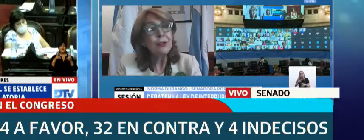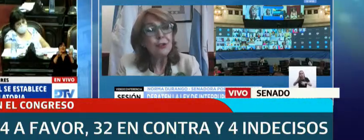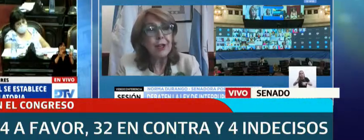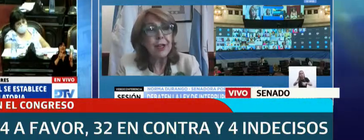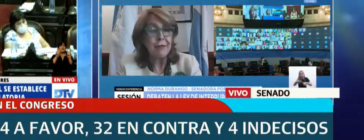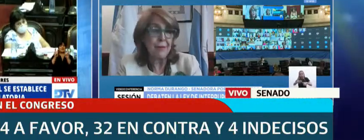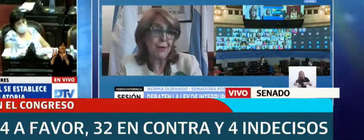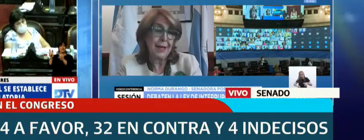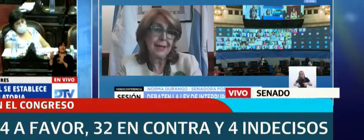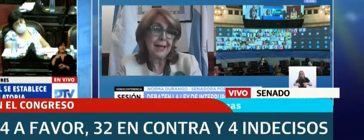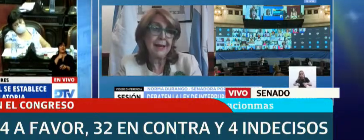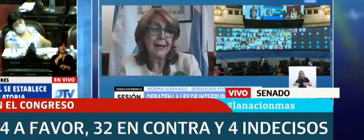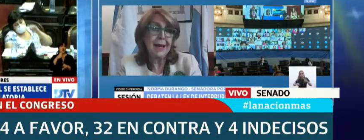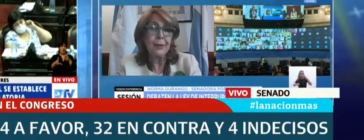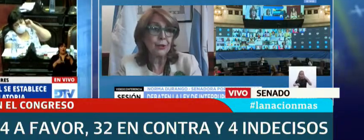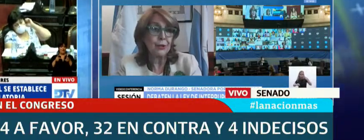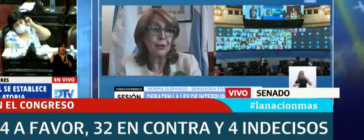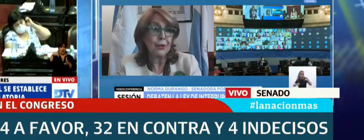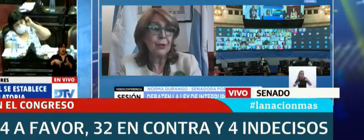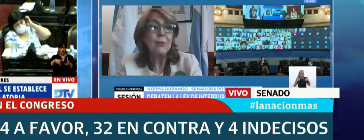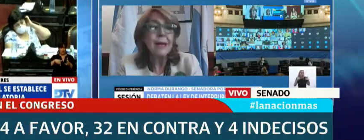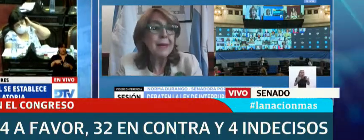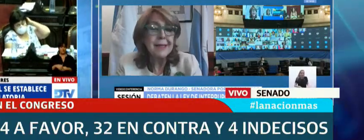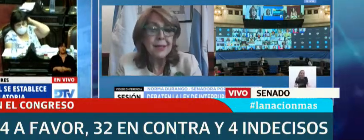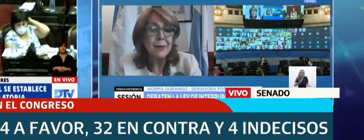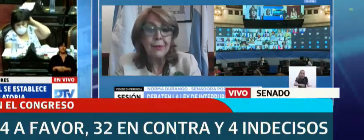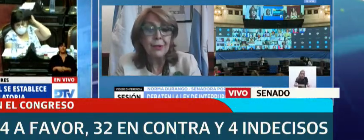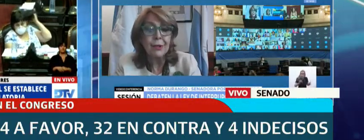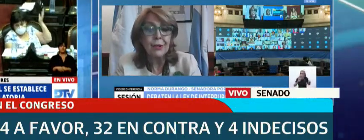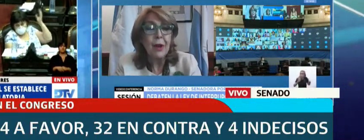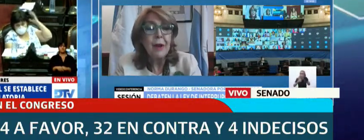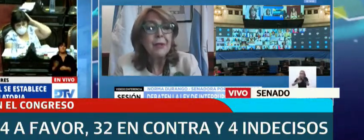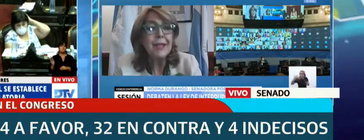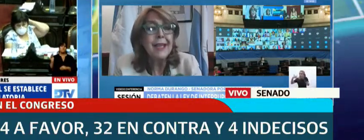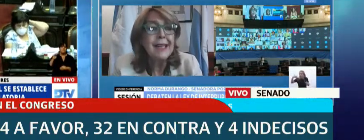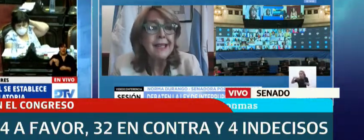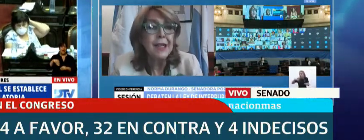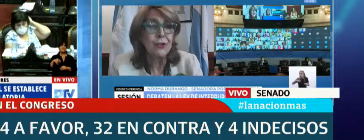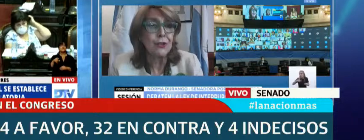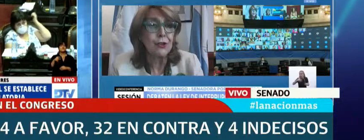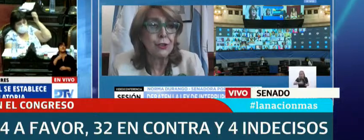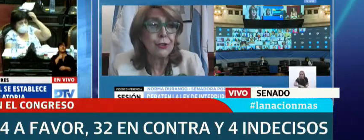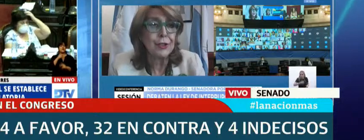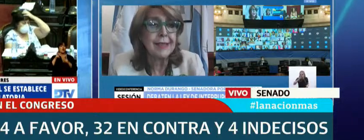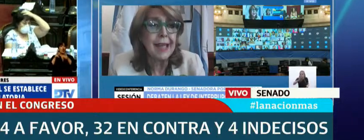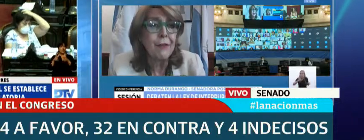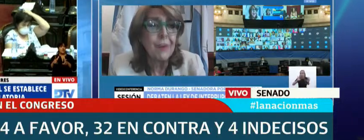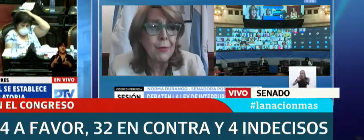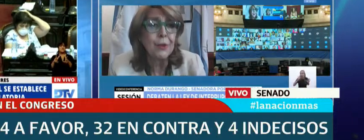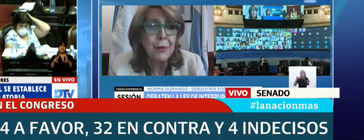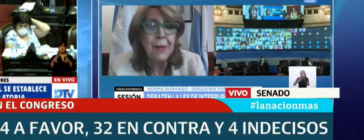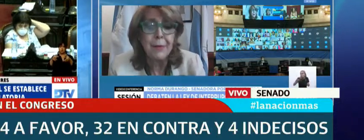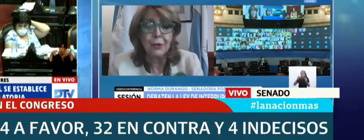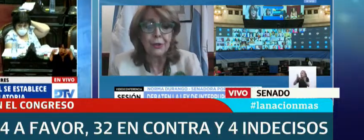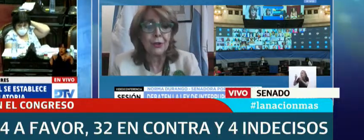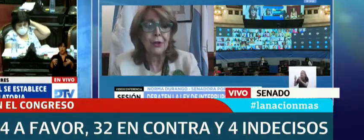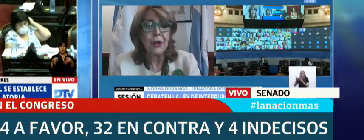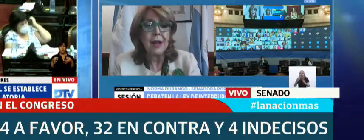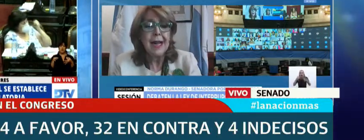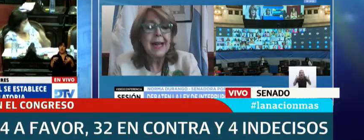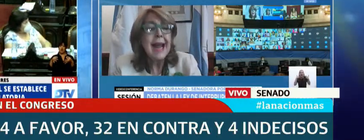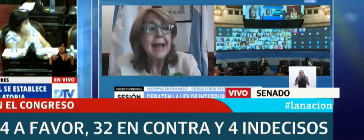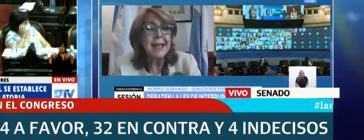sería un poco un problema porque hay que ver si diputados se vuelve a juntar cuando lo haría o sea